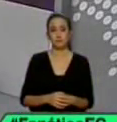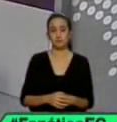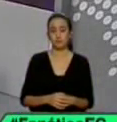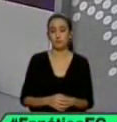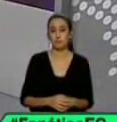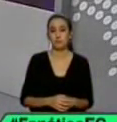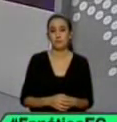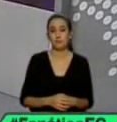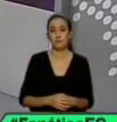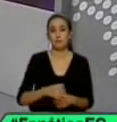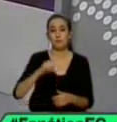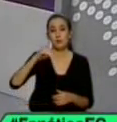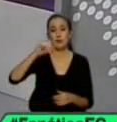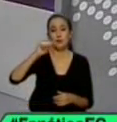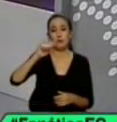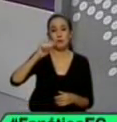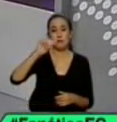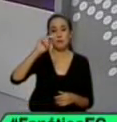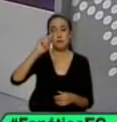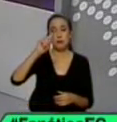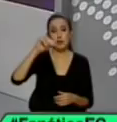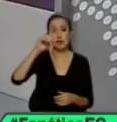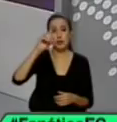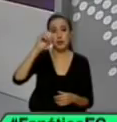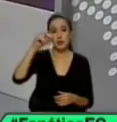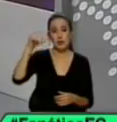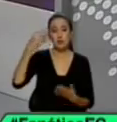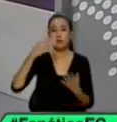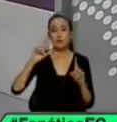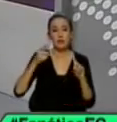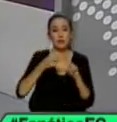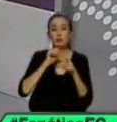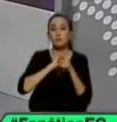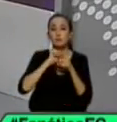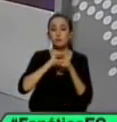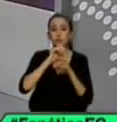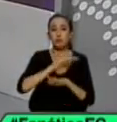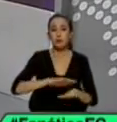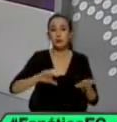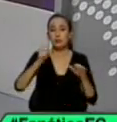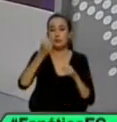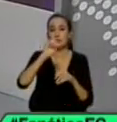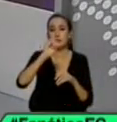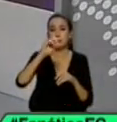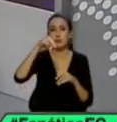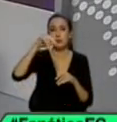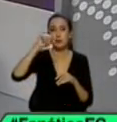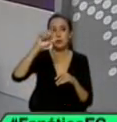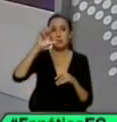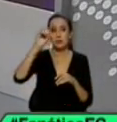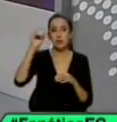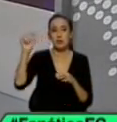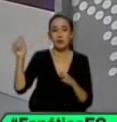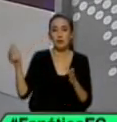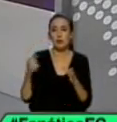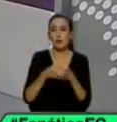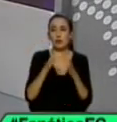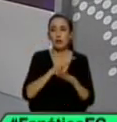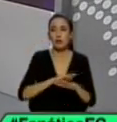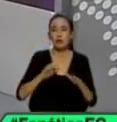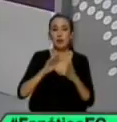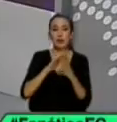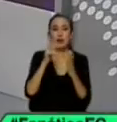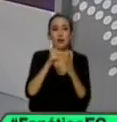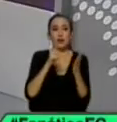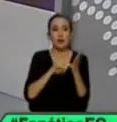Y Diego Armando Maradona ha tenido ya sus primeros entrenamientos con el Dorados de Sinaloa, en donde ha sido todo un show desde su